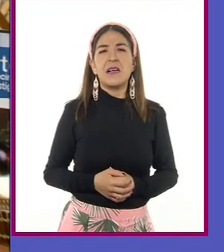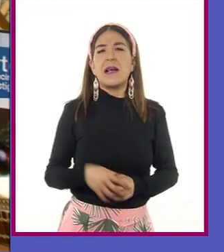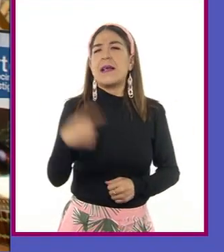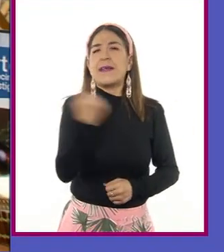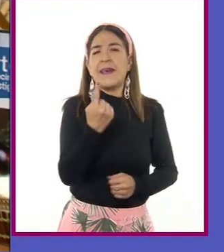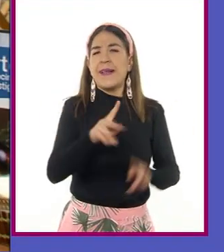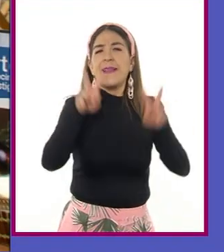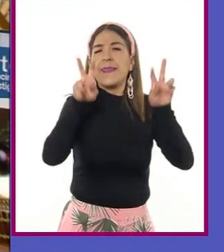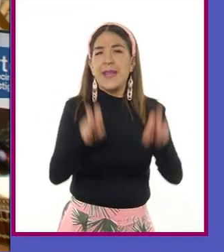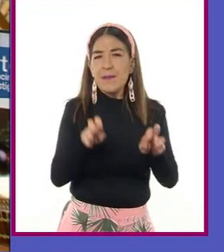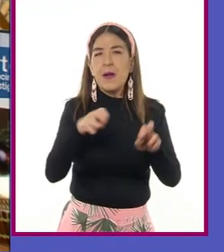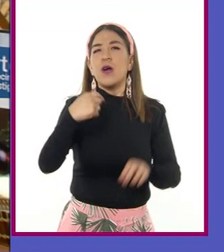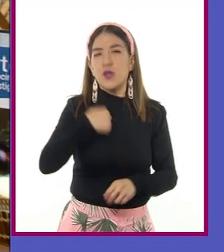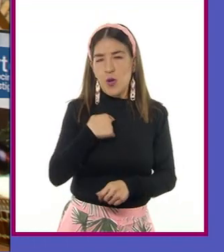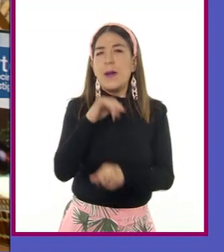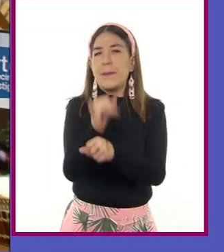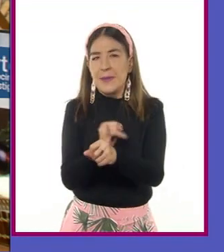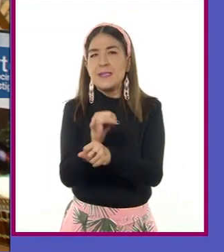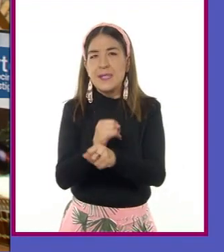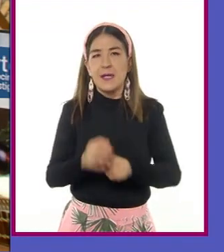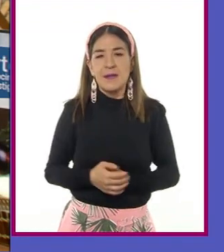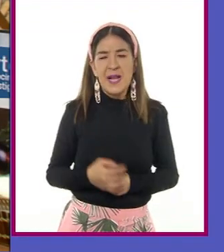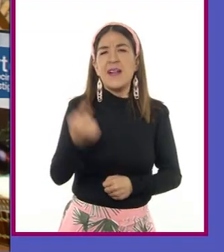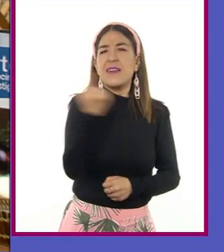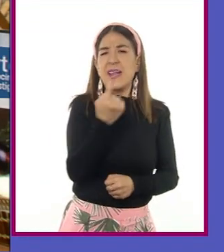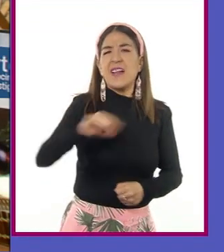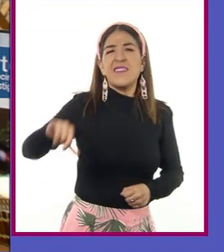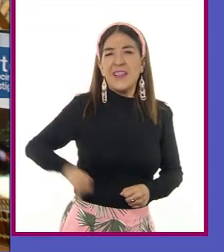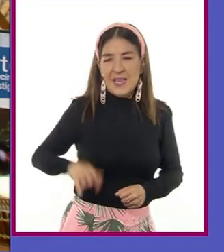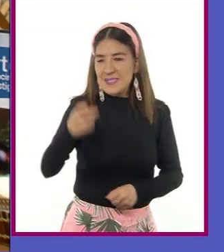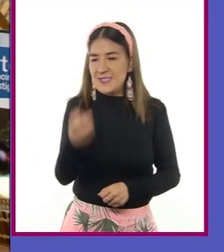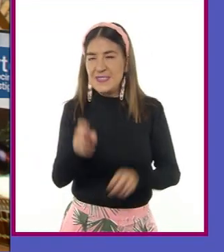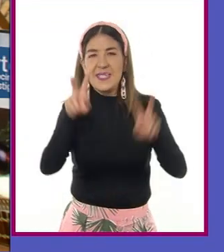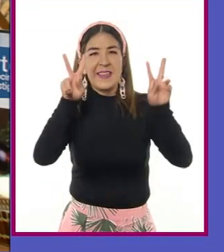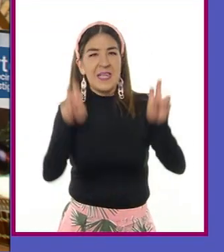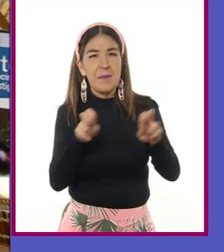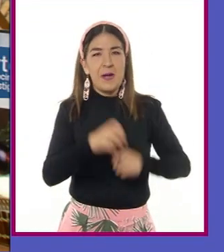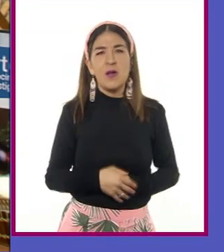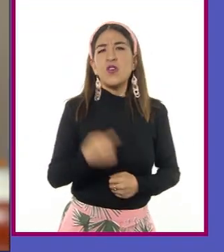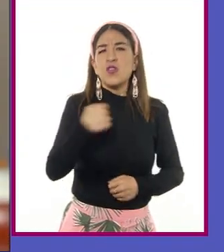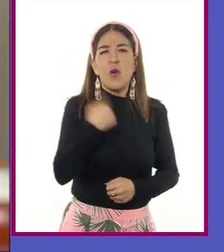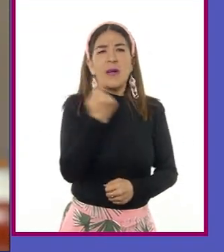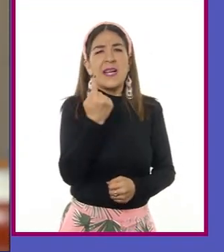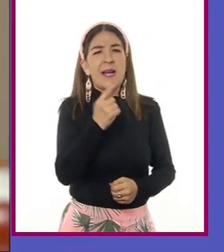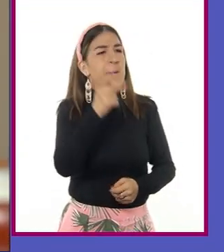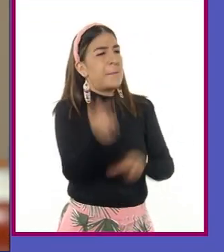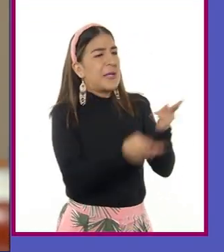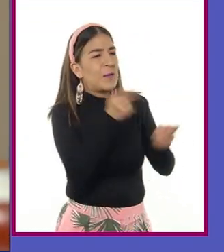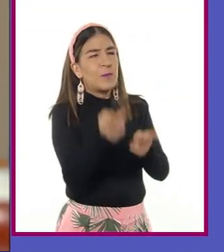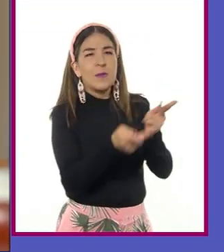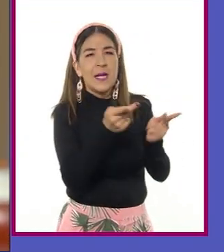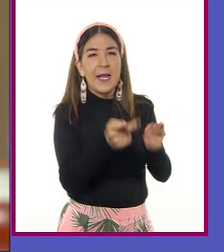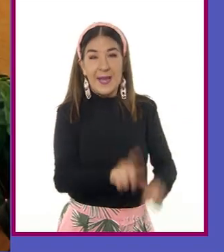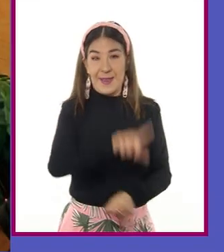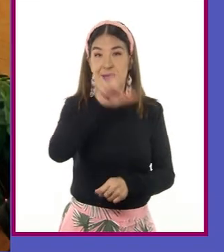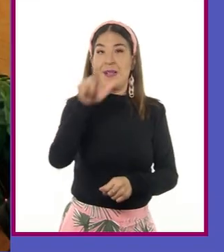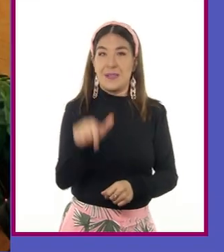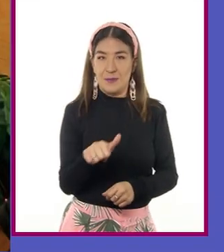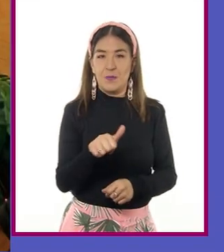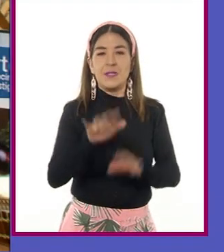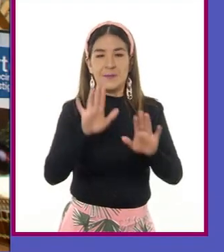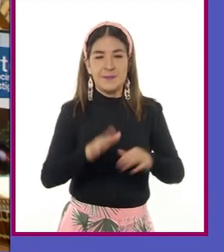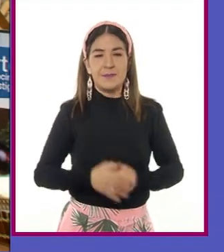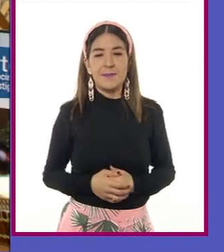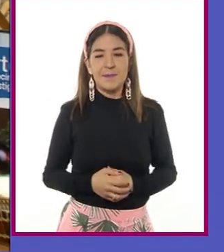tema voy a investigar? ¿Qué me interesa de este tema? ¿Qué voy a preguntar? Después, veamos un